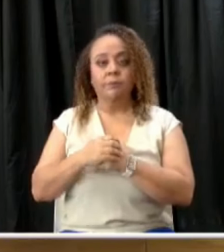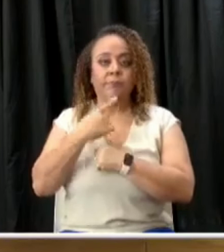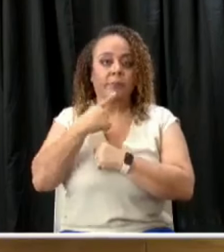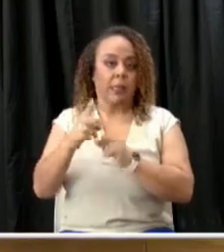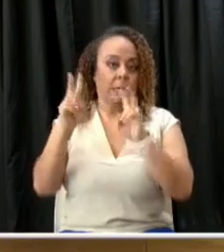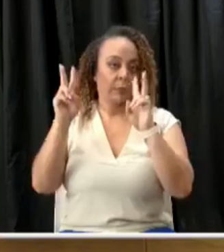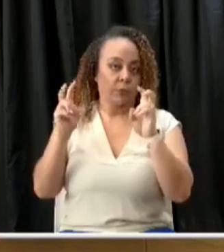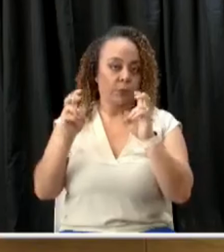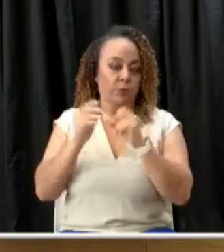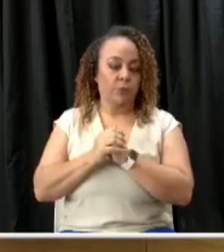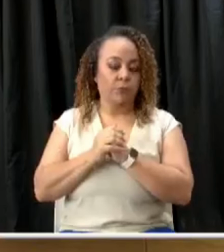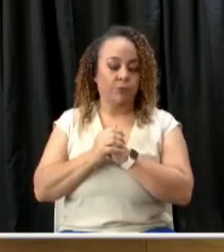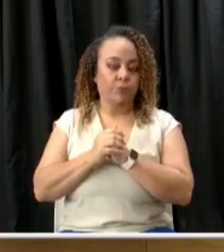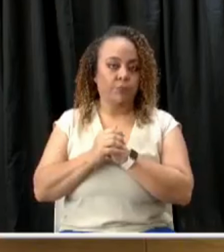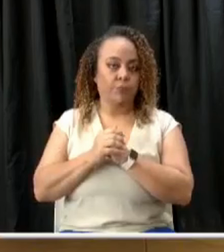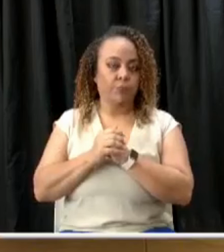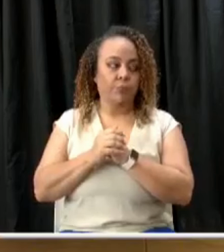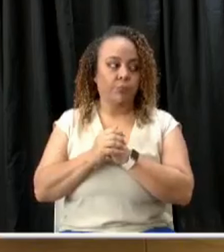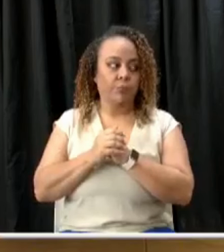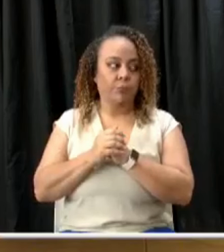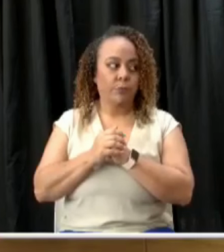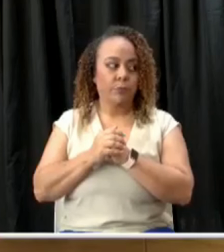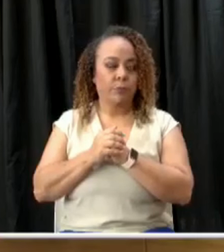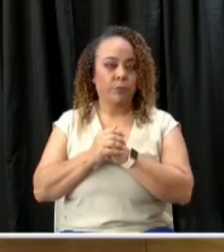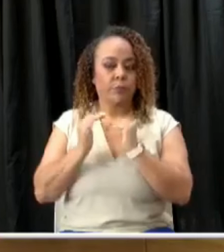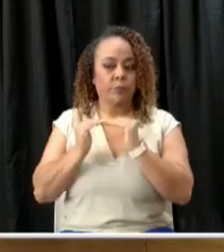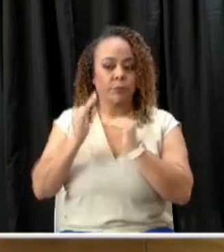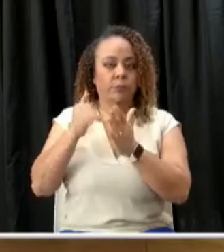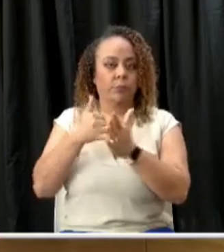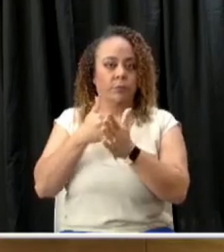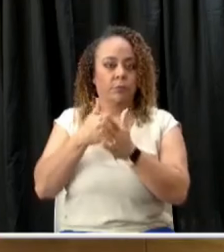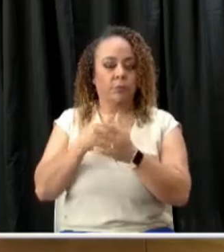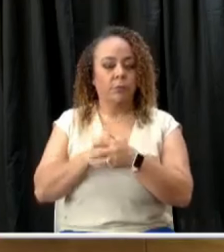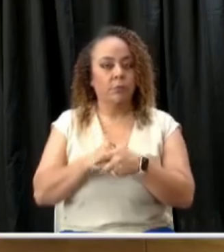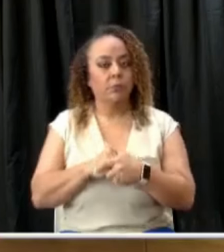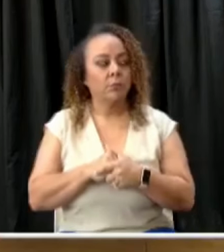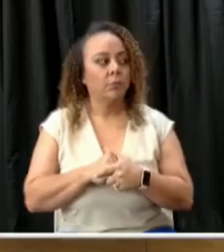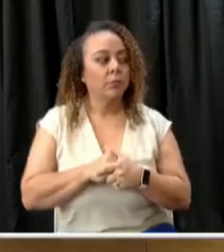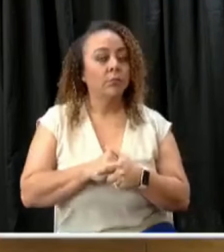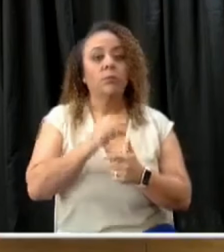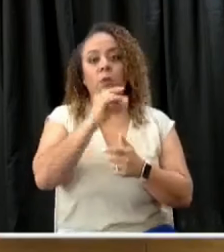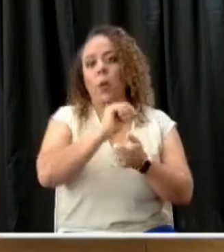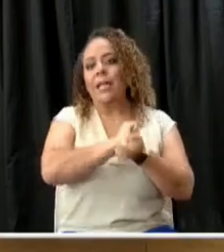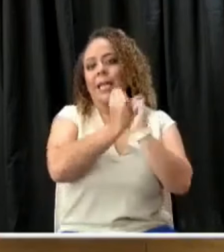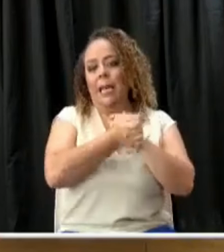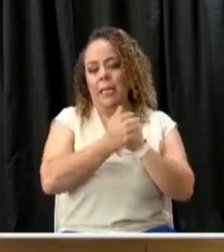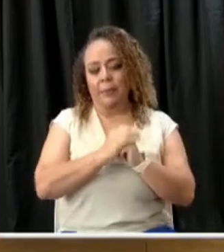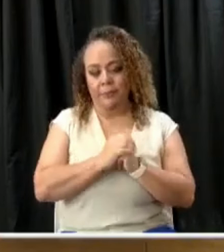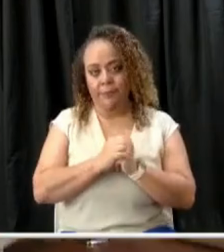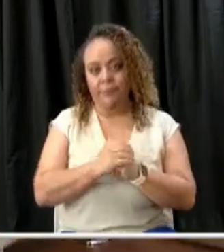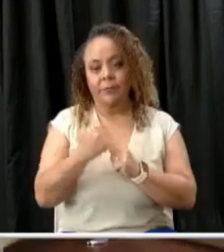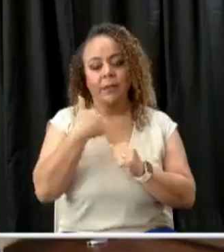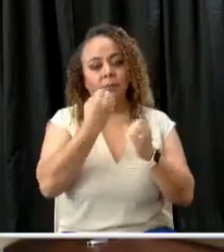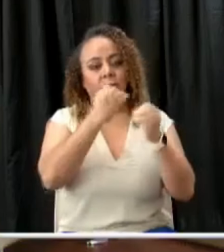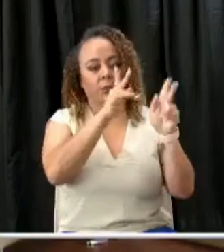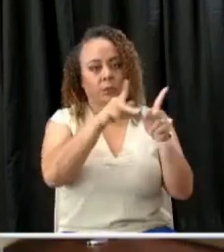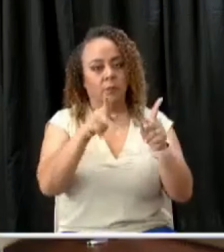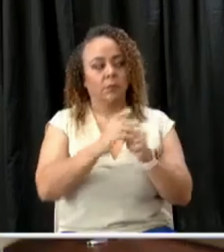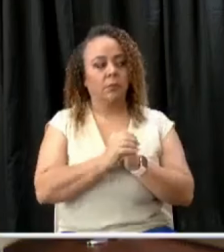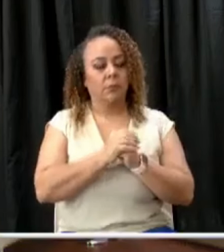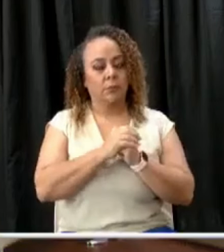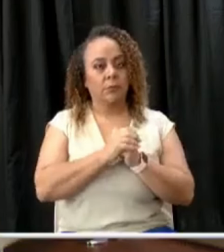digamos, más con mayor sensibilidad. O alterada. Hay muchas personas, por ejemplo,